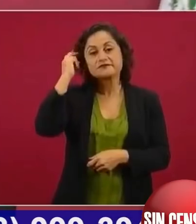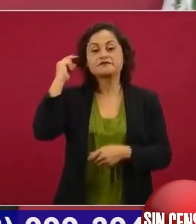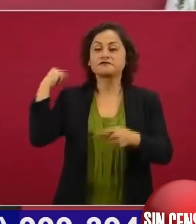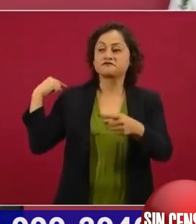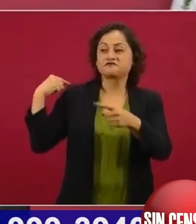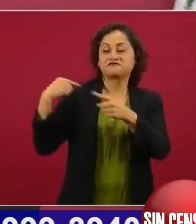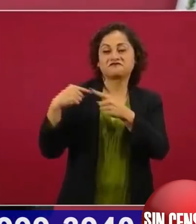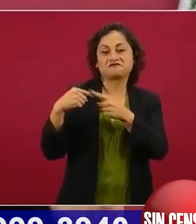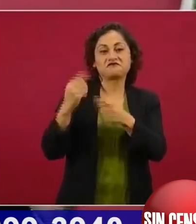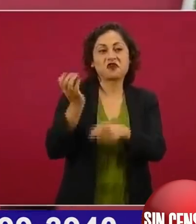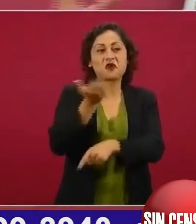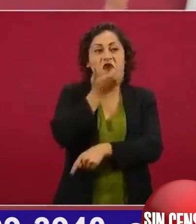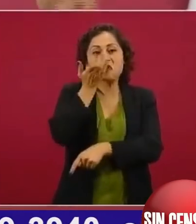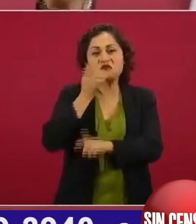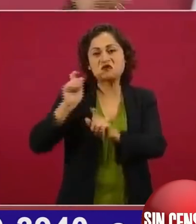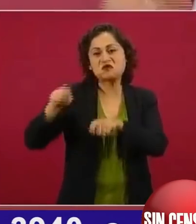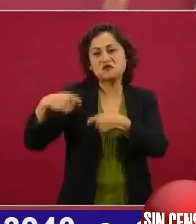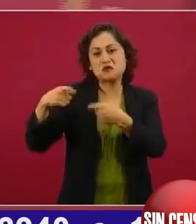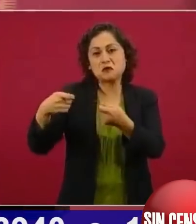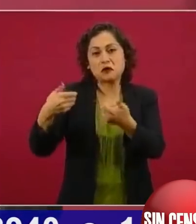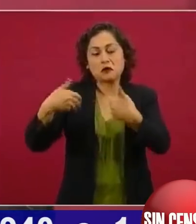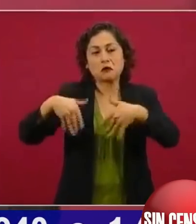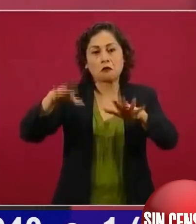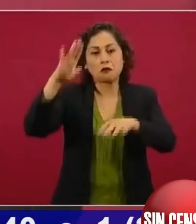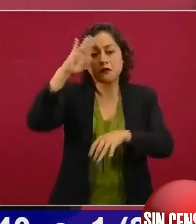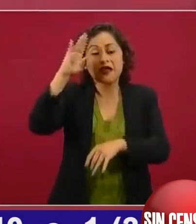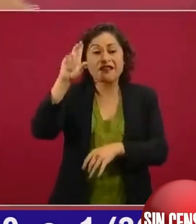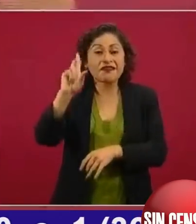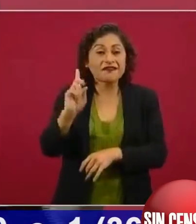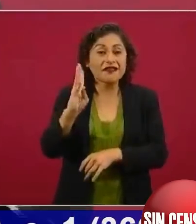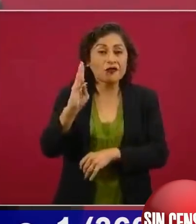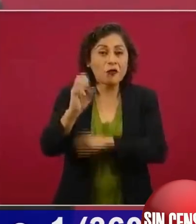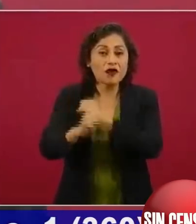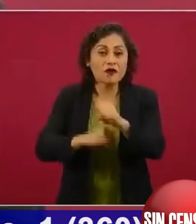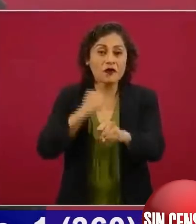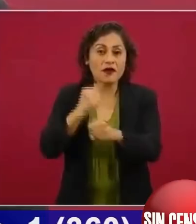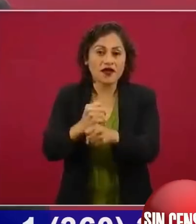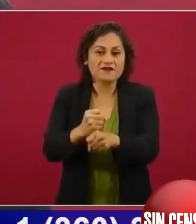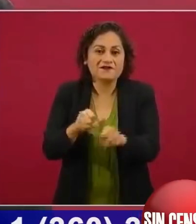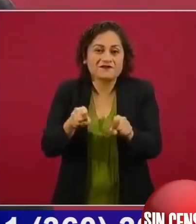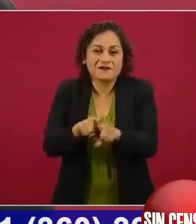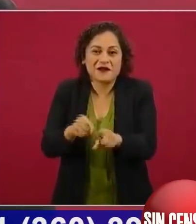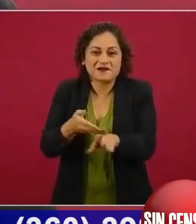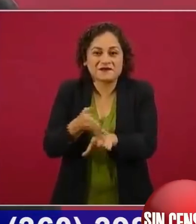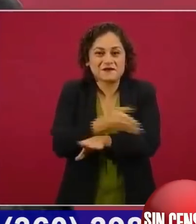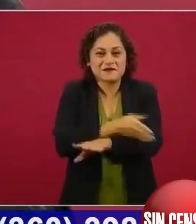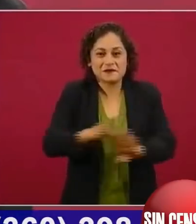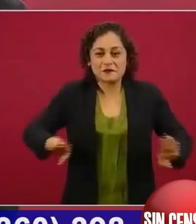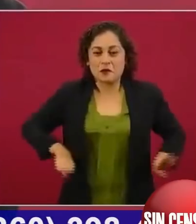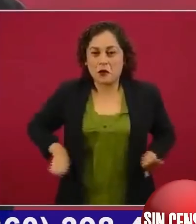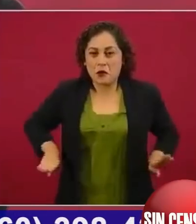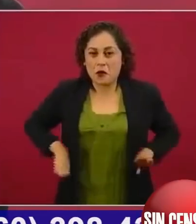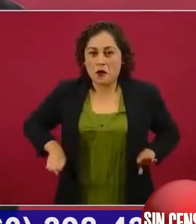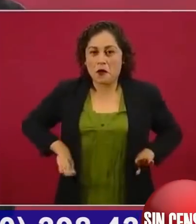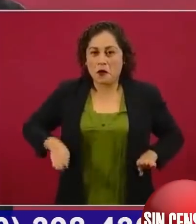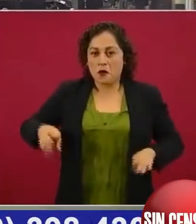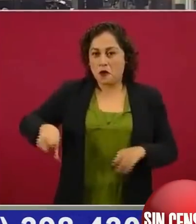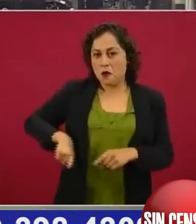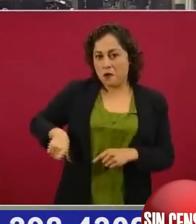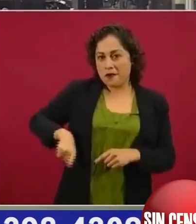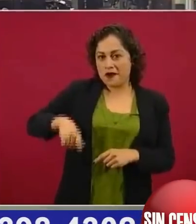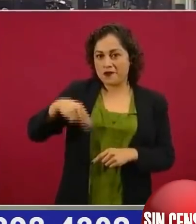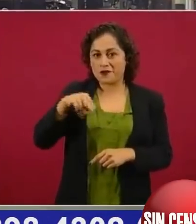años. Es parecido al neoliberalismo, 36 años. Entonces se crearon